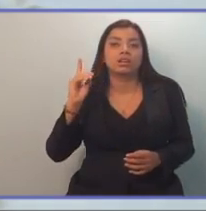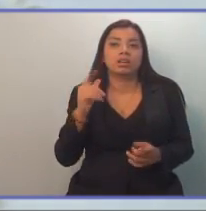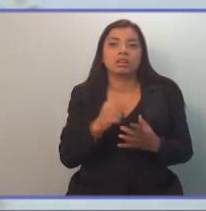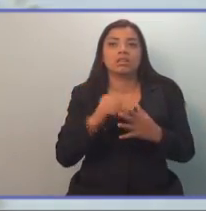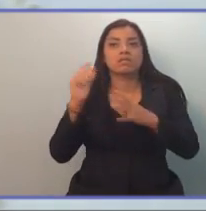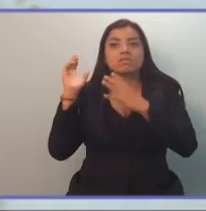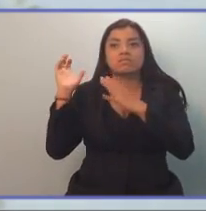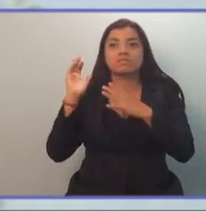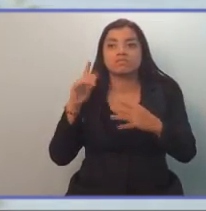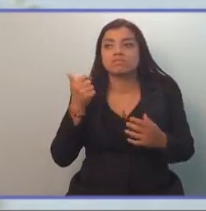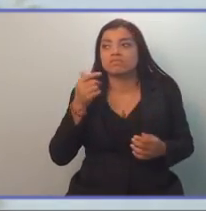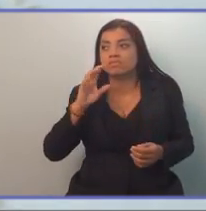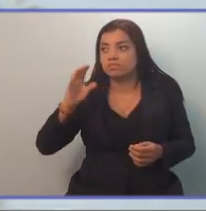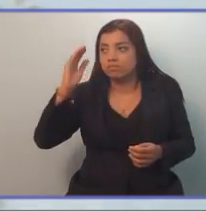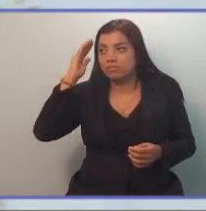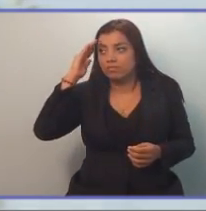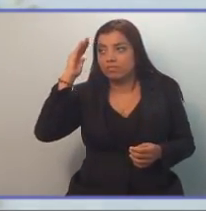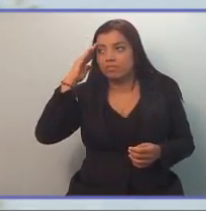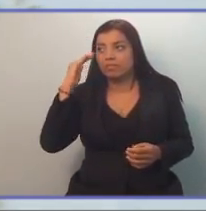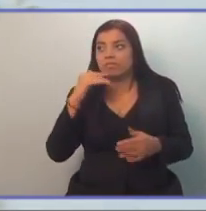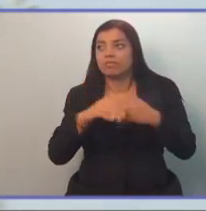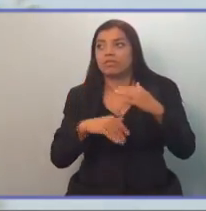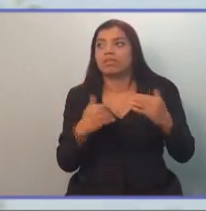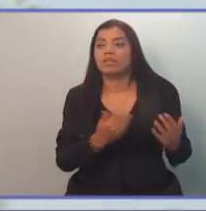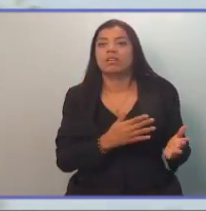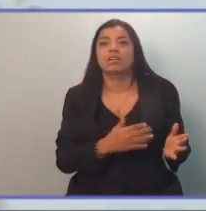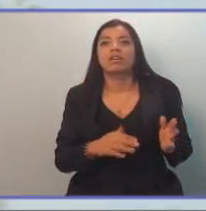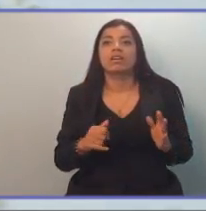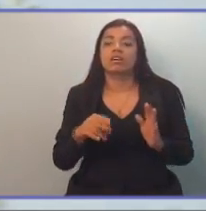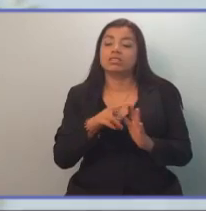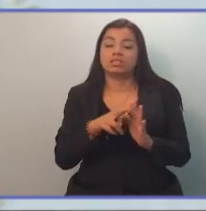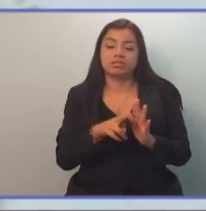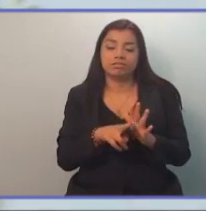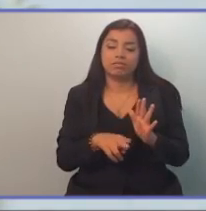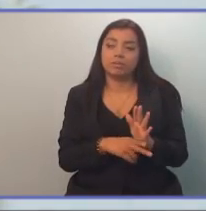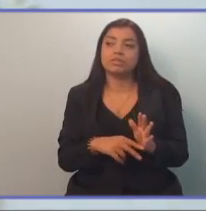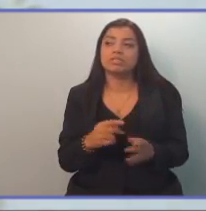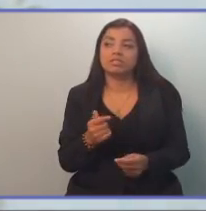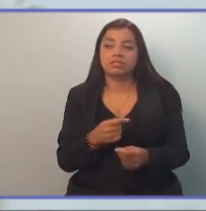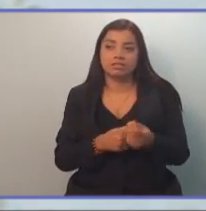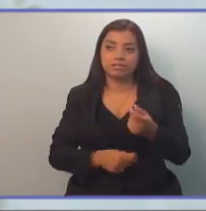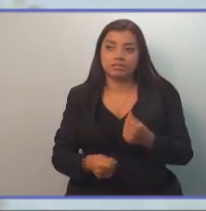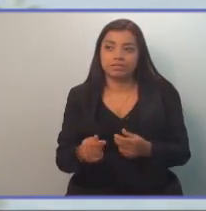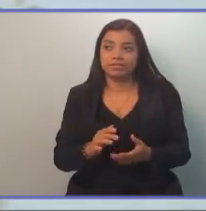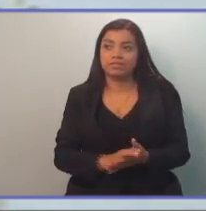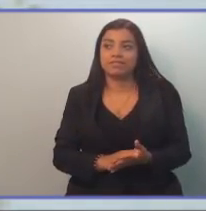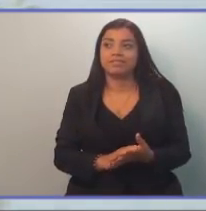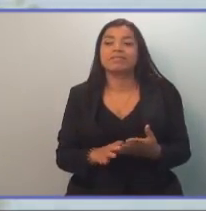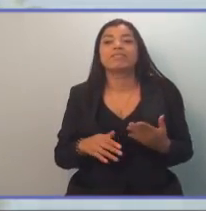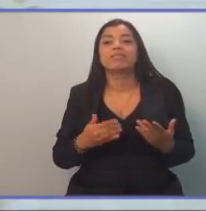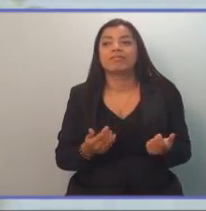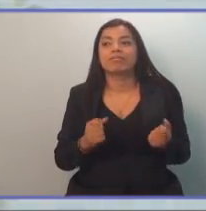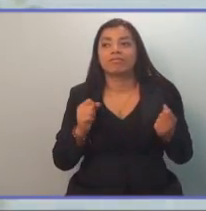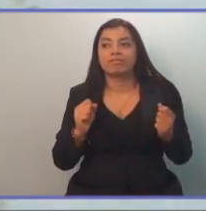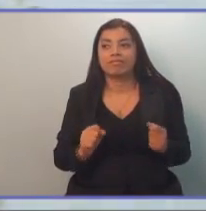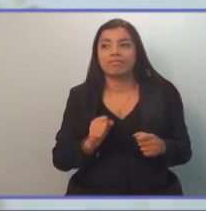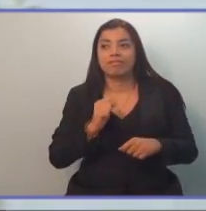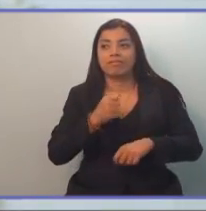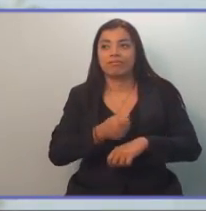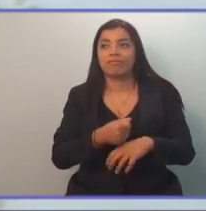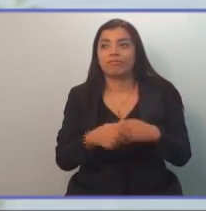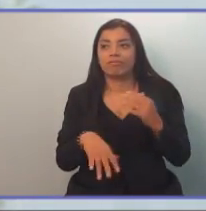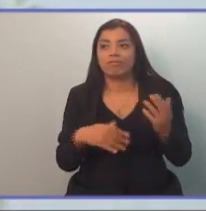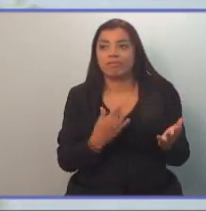tenían bajo su conocimiento la normativa civil y mercantil. Y se creó